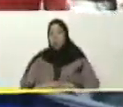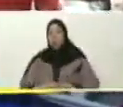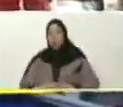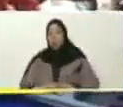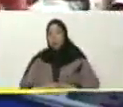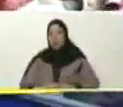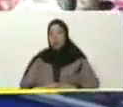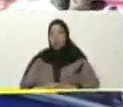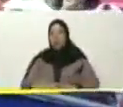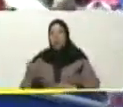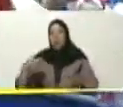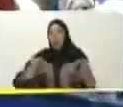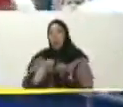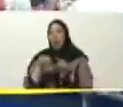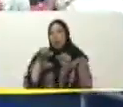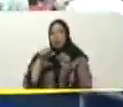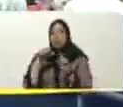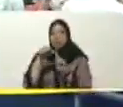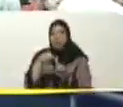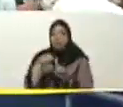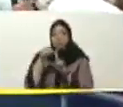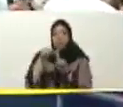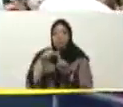Aquí estamos en lucha permanente.